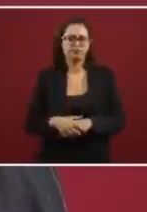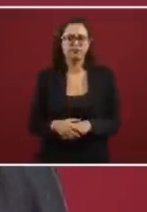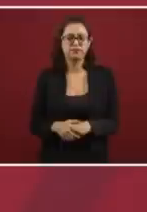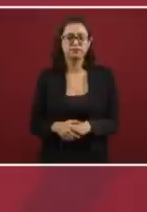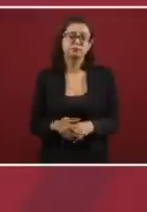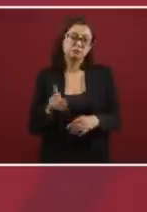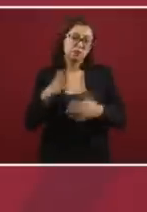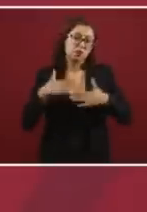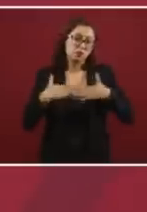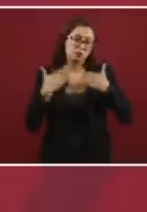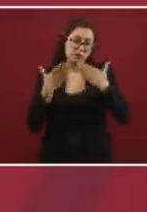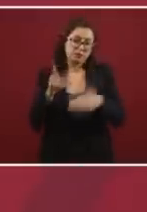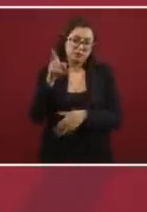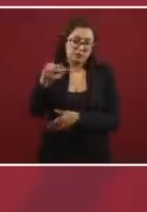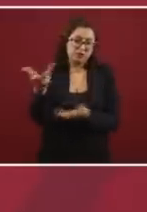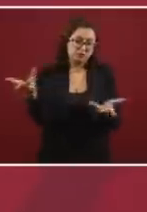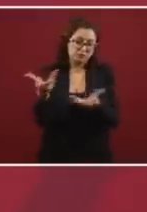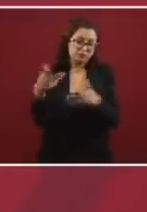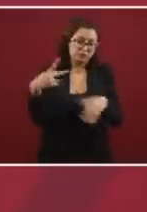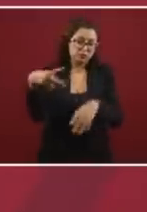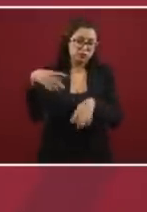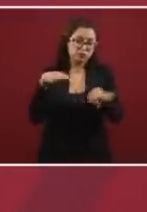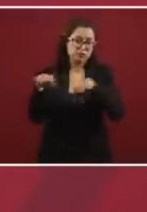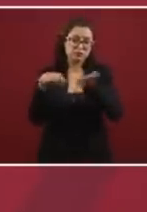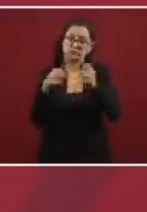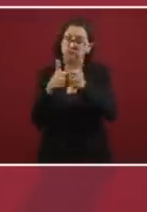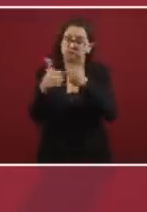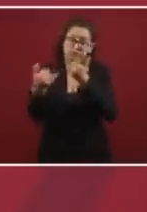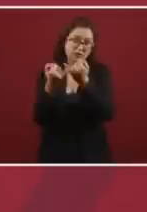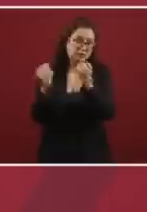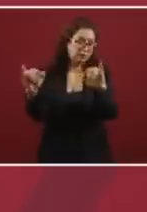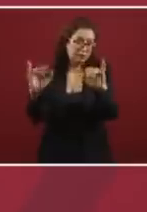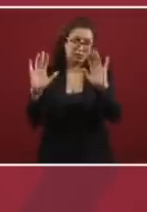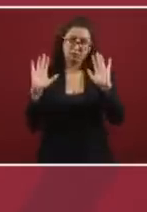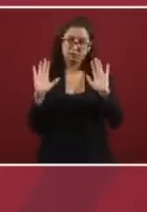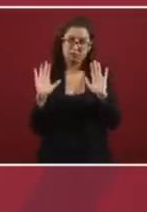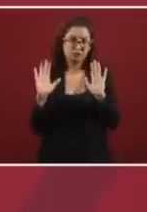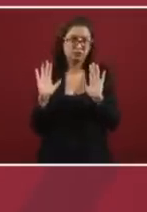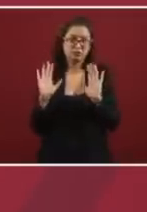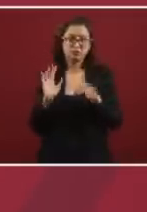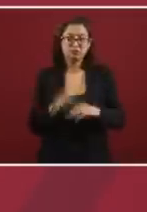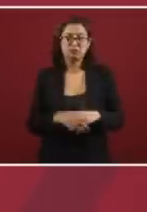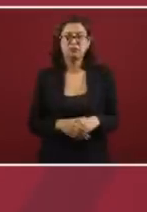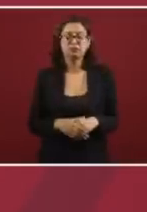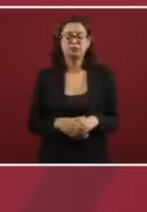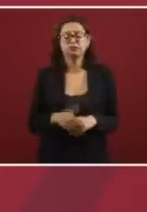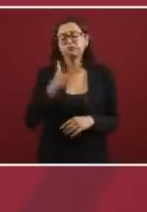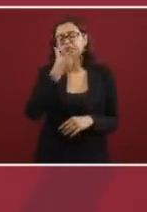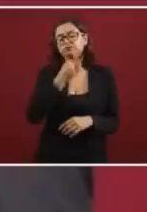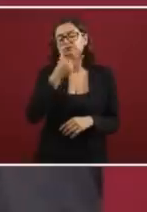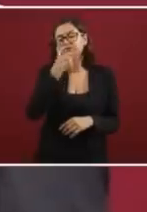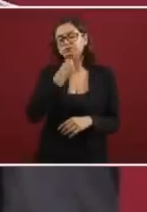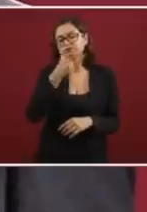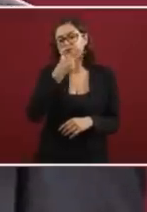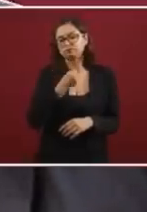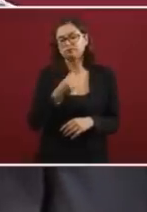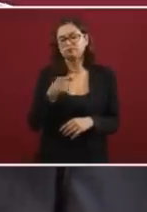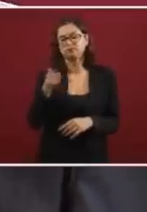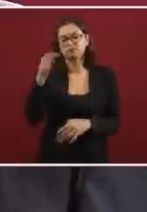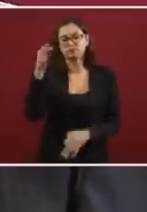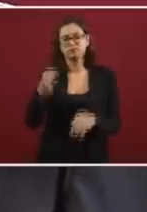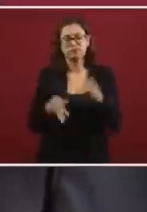tenerle confianza a la fiscalía porque es autónoma el fiscal general alejandro